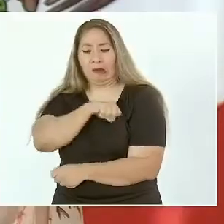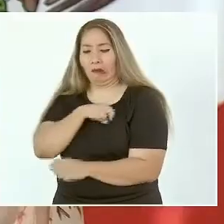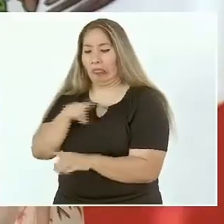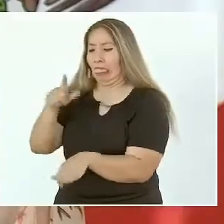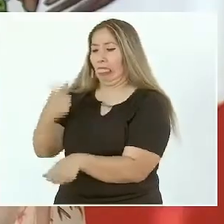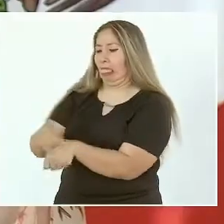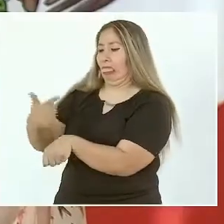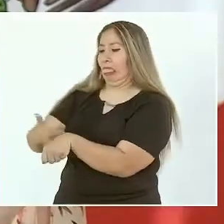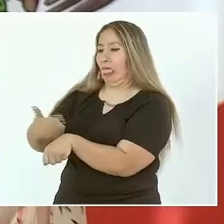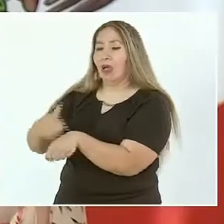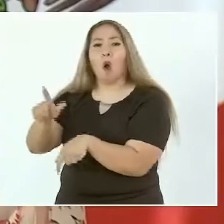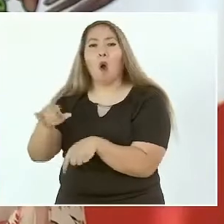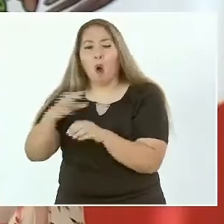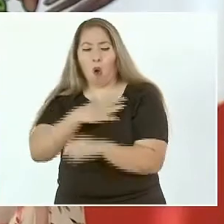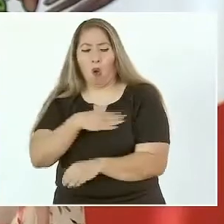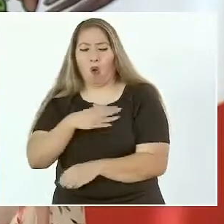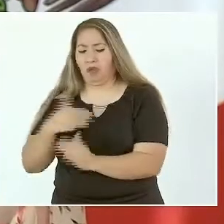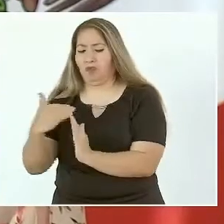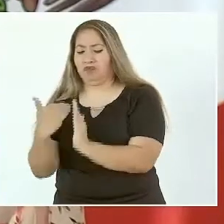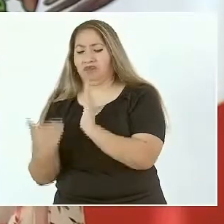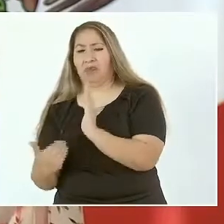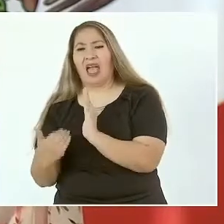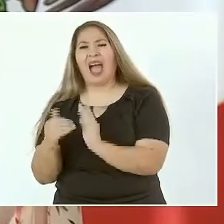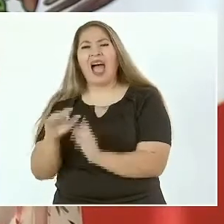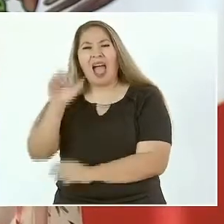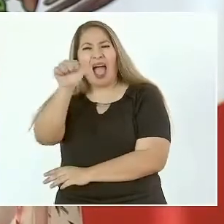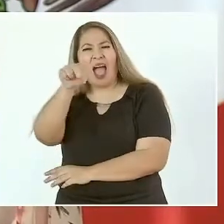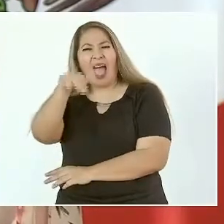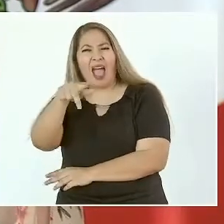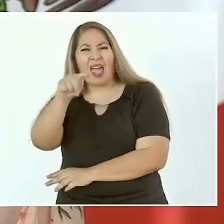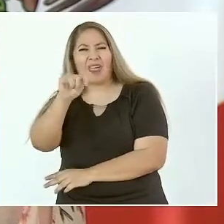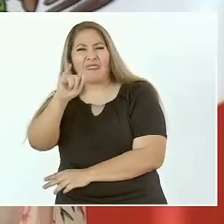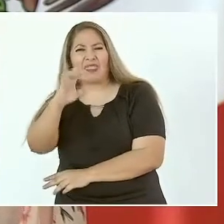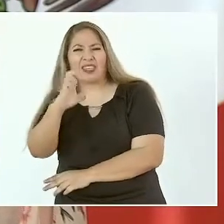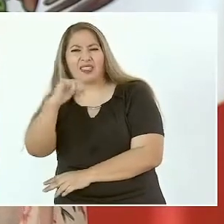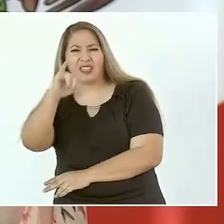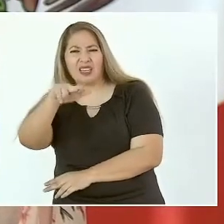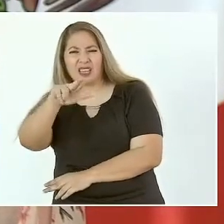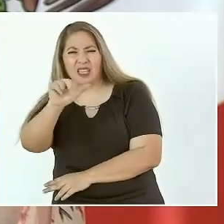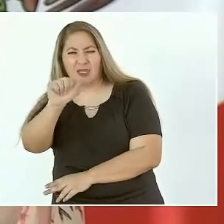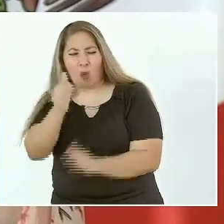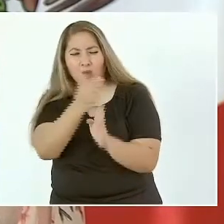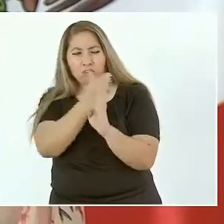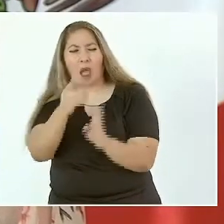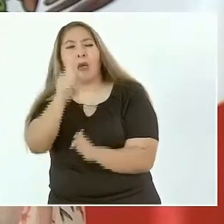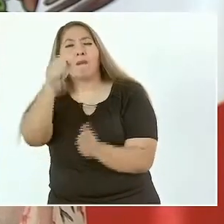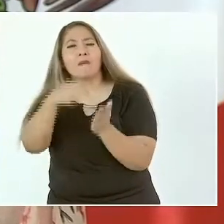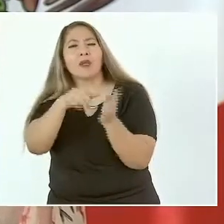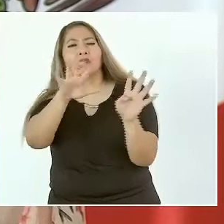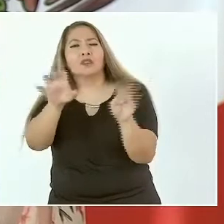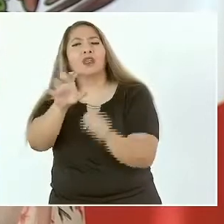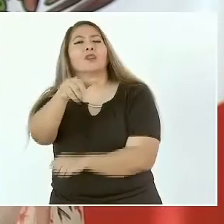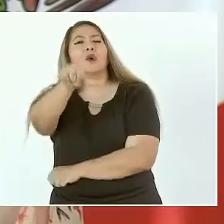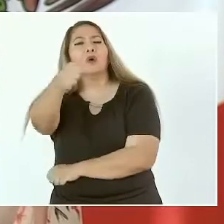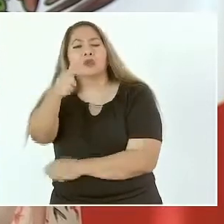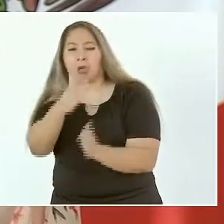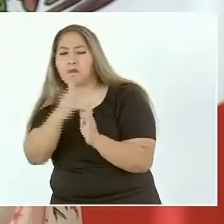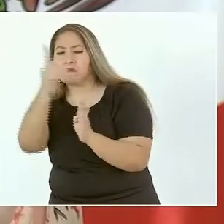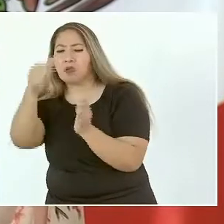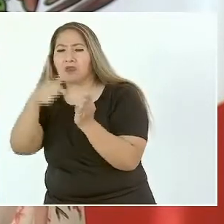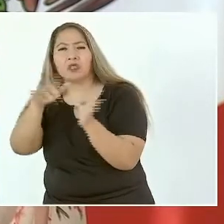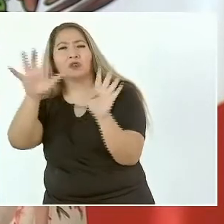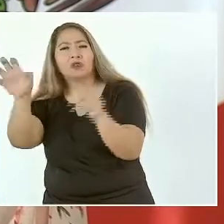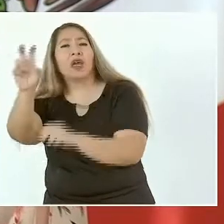racialmente inferiores, el antichinismo mexicano encontró su periodo más álgido entre 1911 y